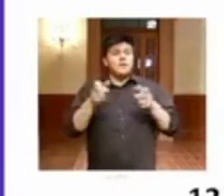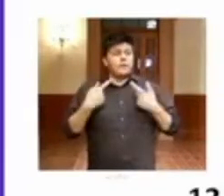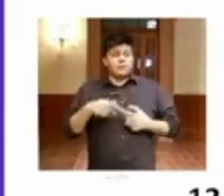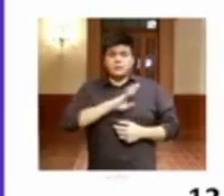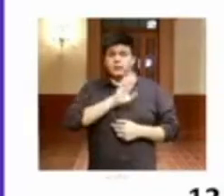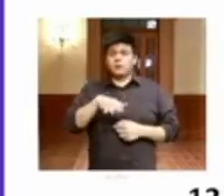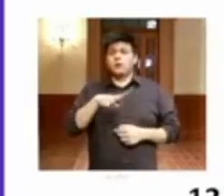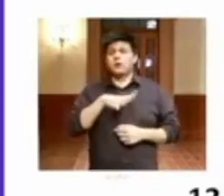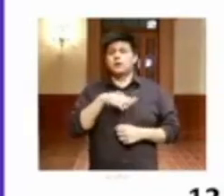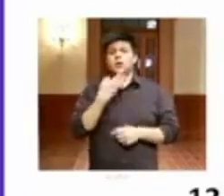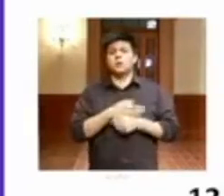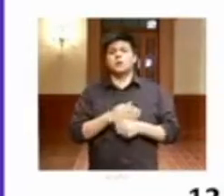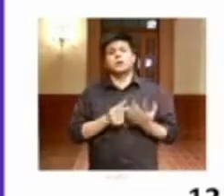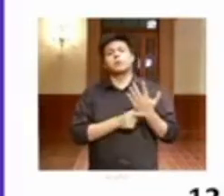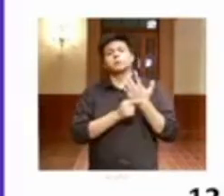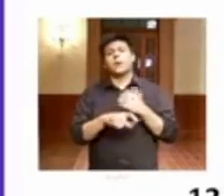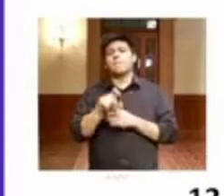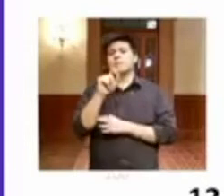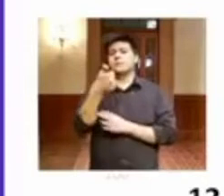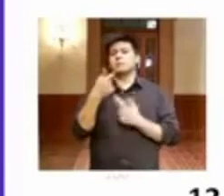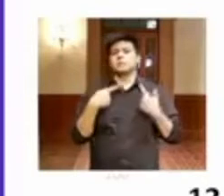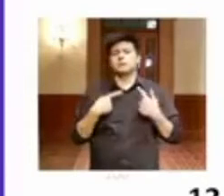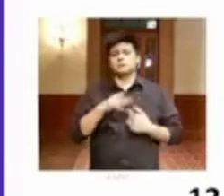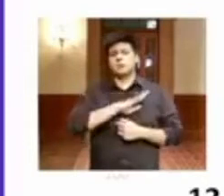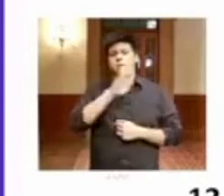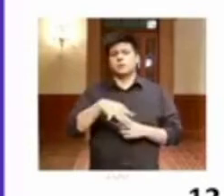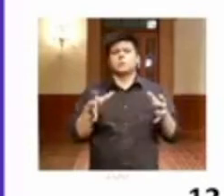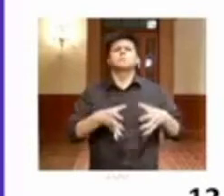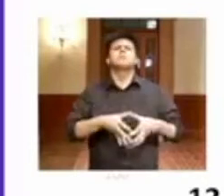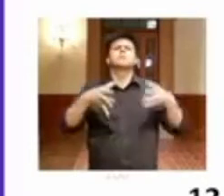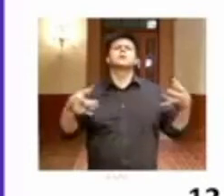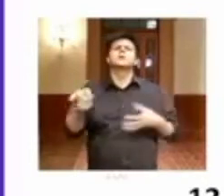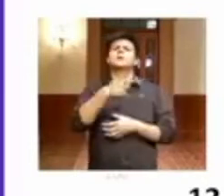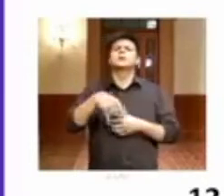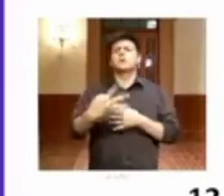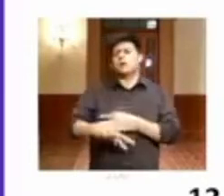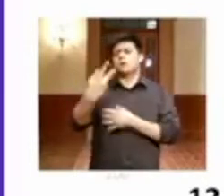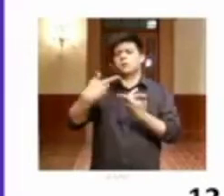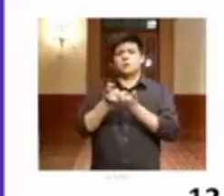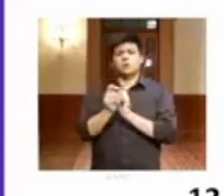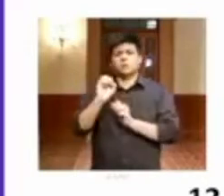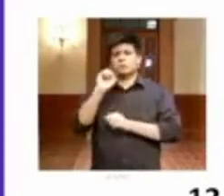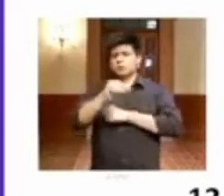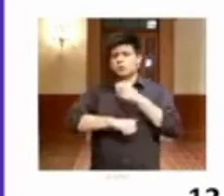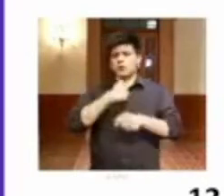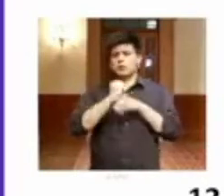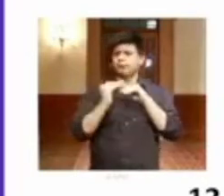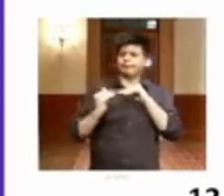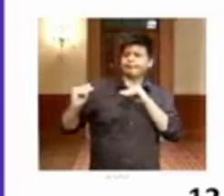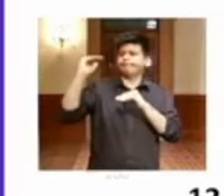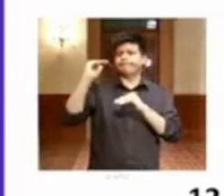tenemos 26 defunciones la gran mayoría de 14 en el grupo de 60 años y más